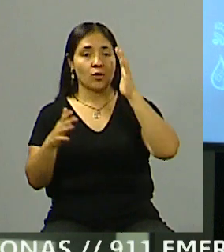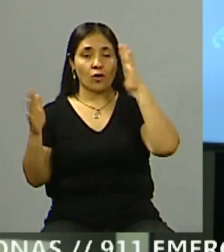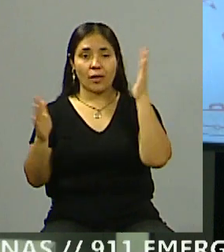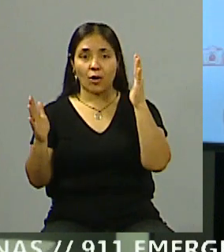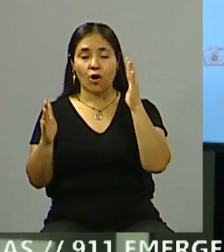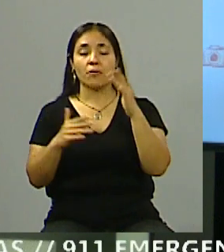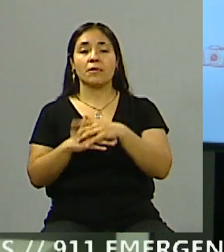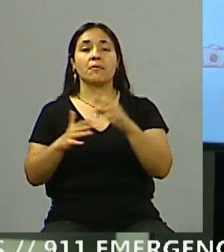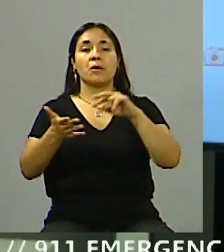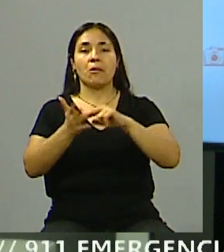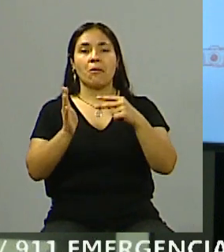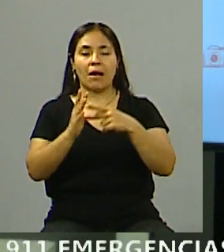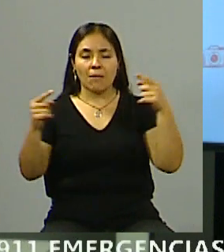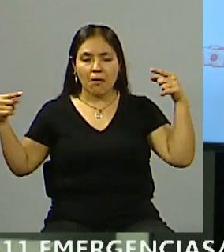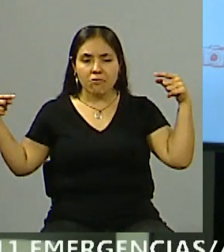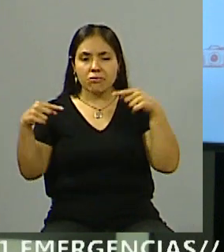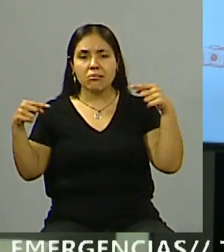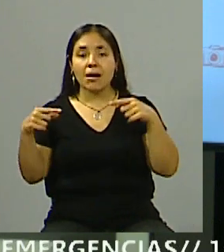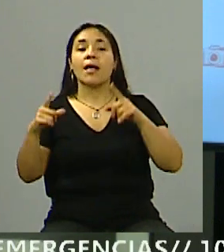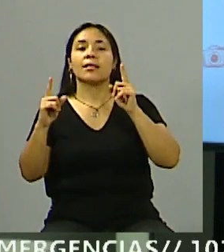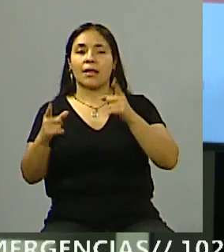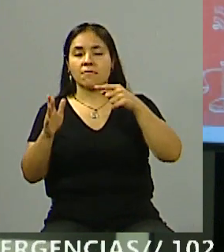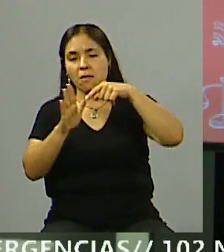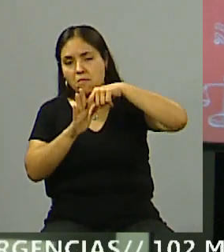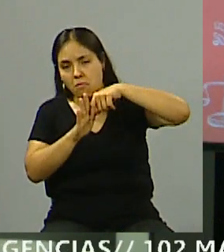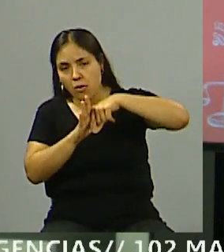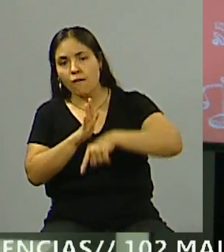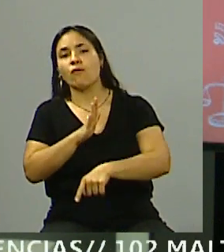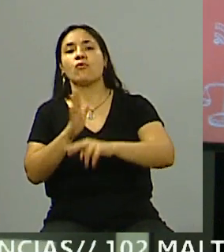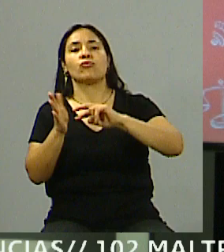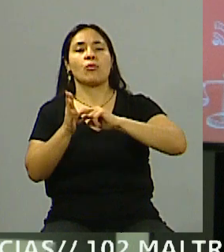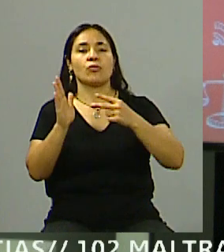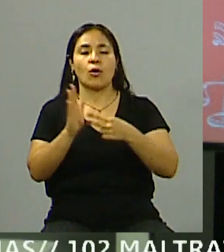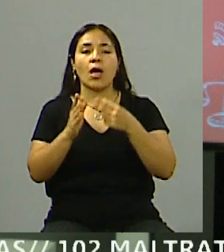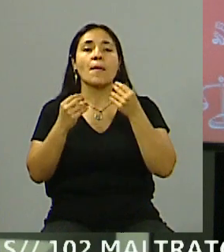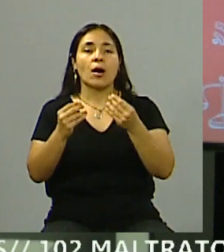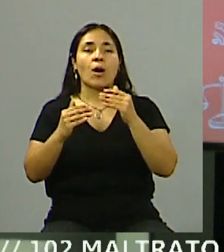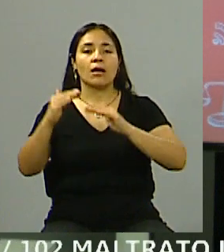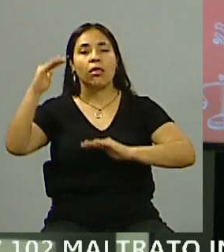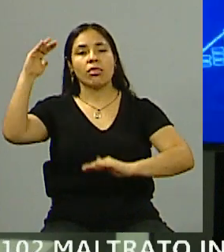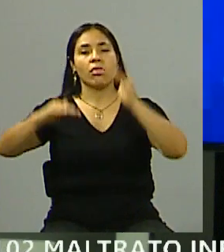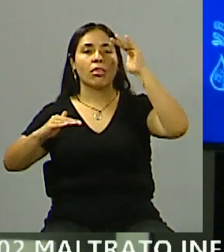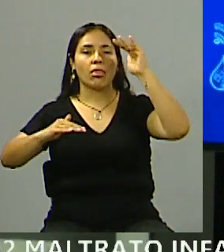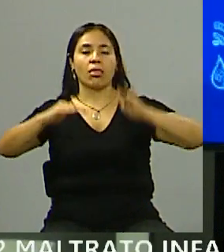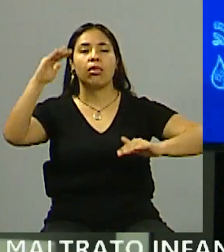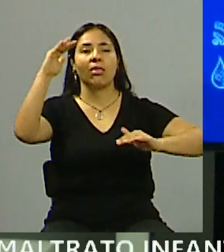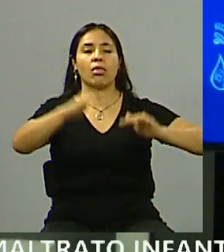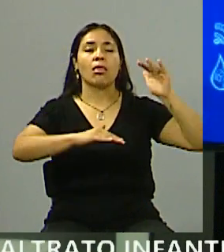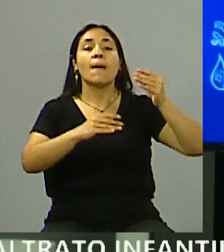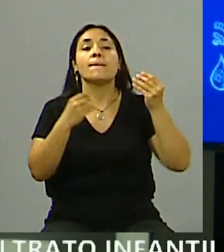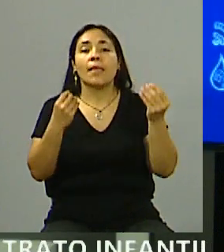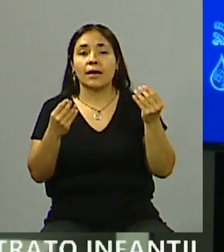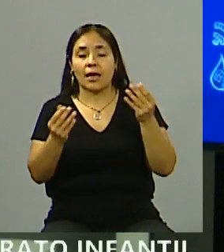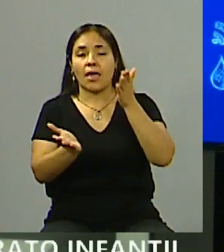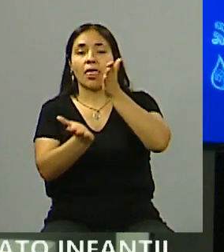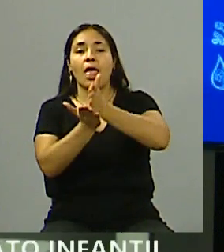estaban afectando o profundizando, esa era nuestra hipótesis, las desigualdades en materia de acceso y ejercicio